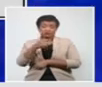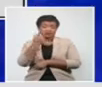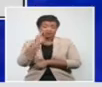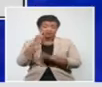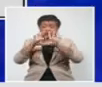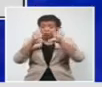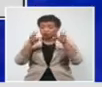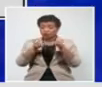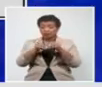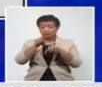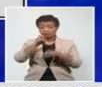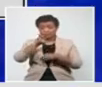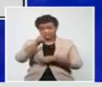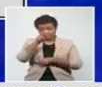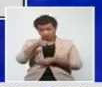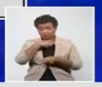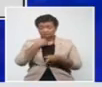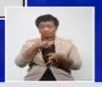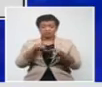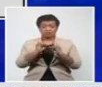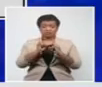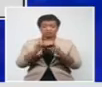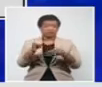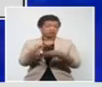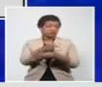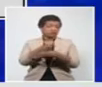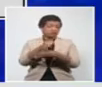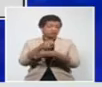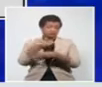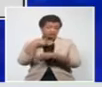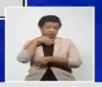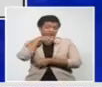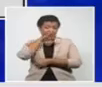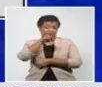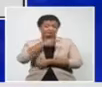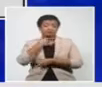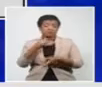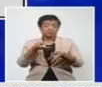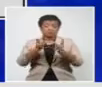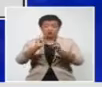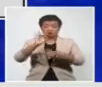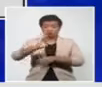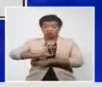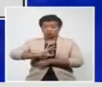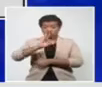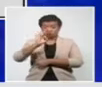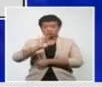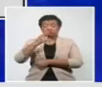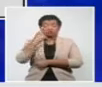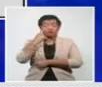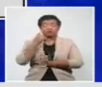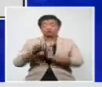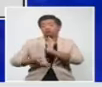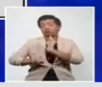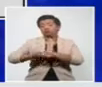13 fallecidos, lo cual da, como yo había dicho, una tasa de letalidad del